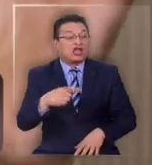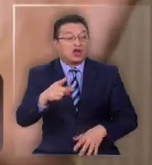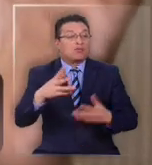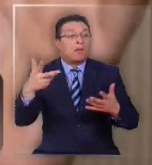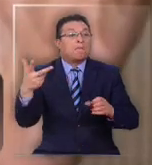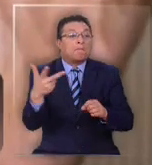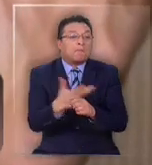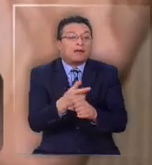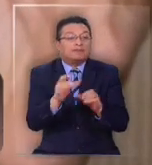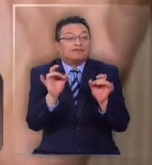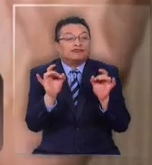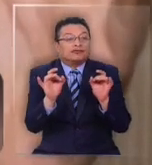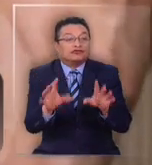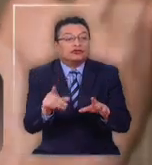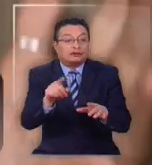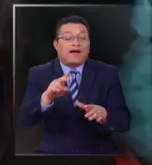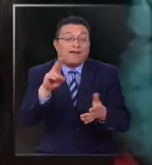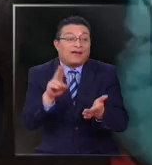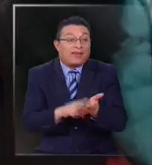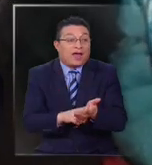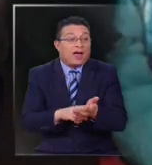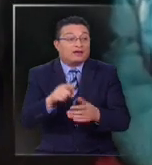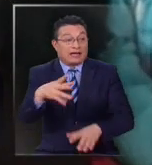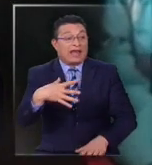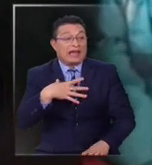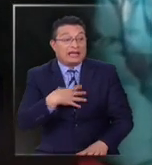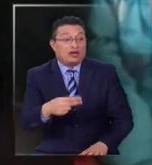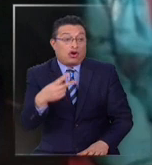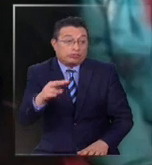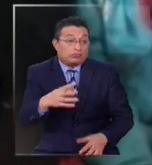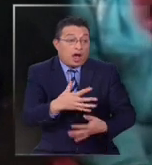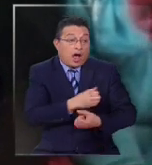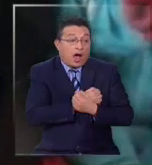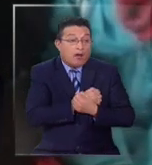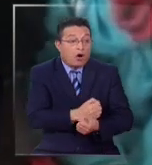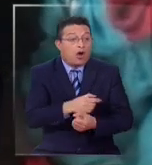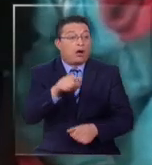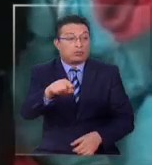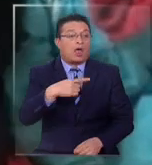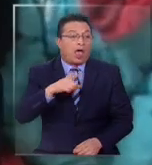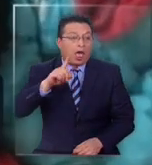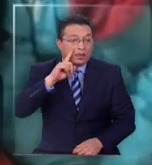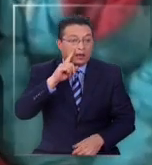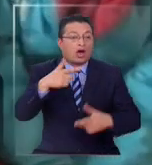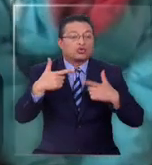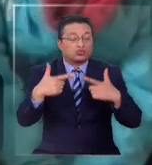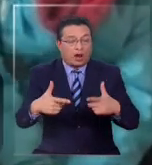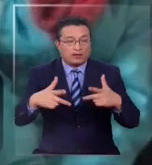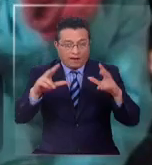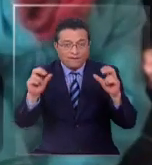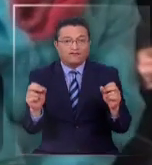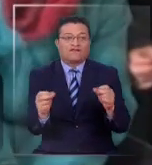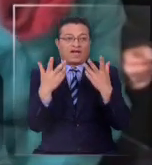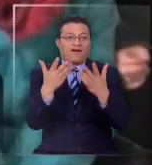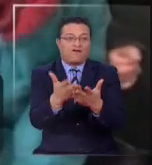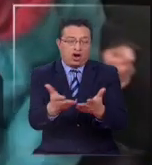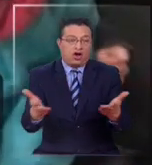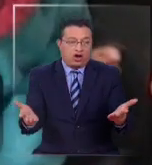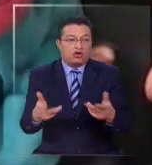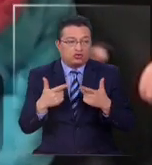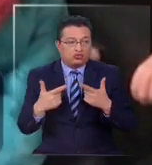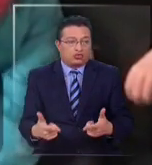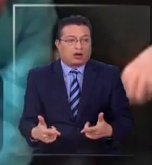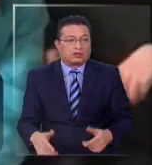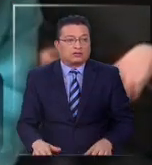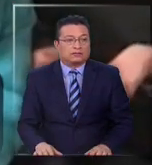ondskans barn, utan de är egentligen kärleksbarn, eftersom de